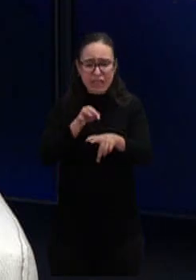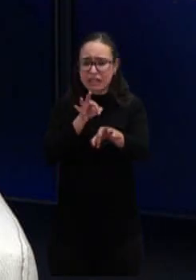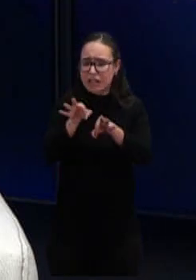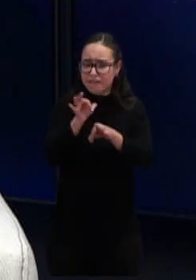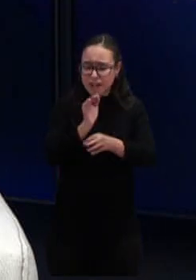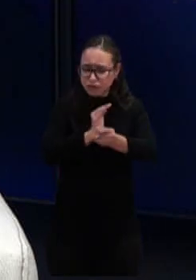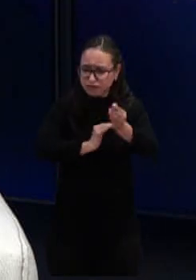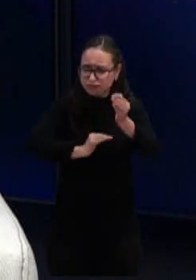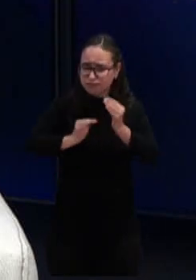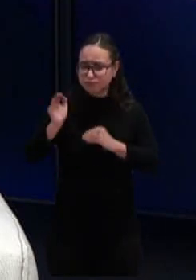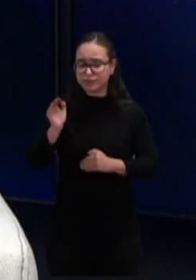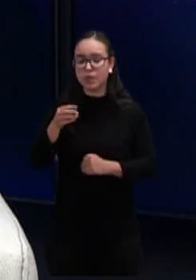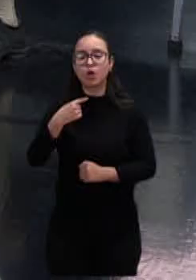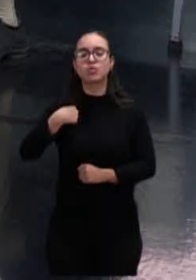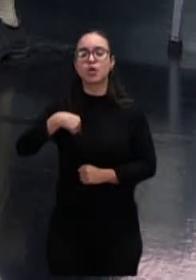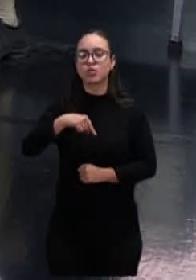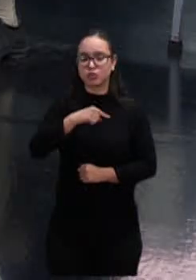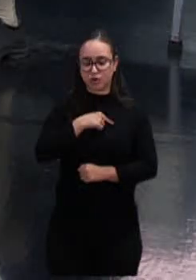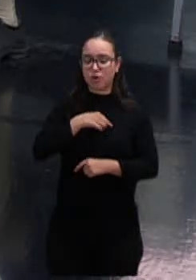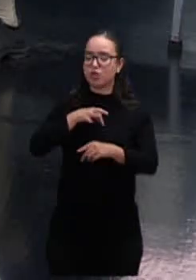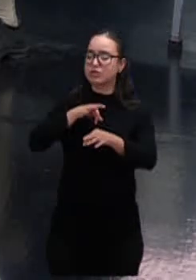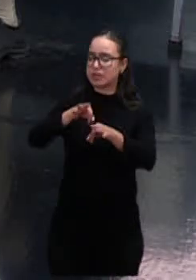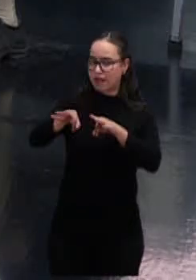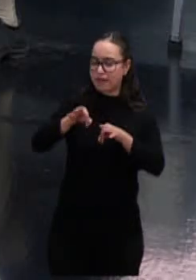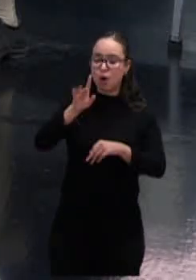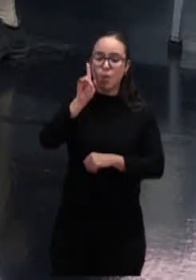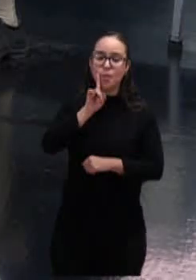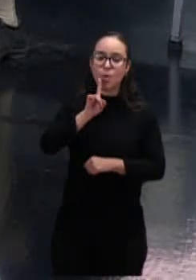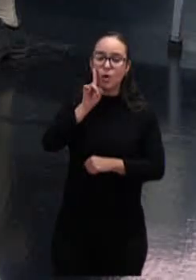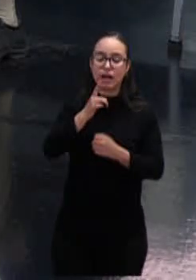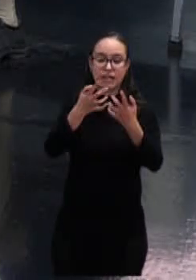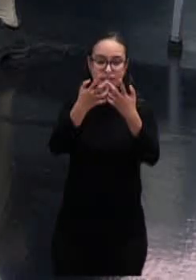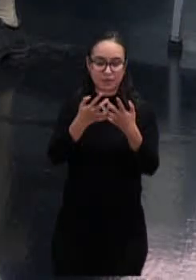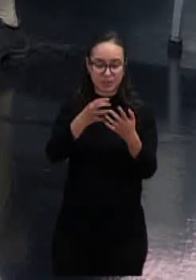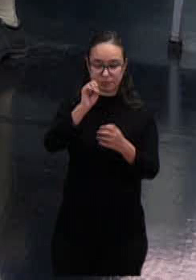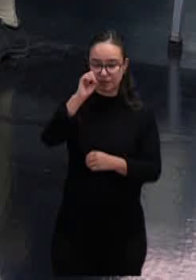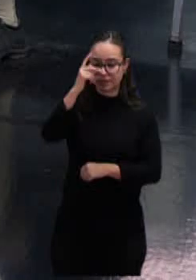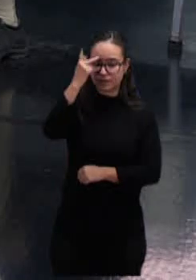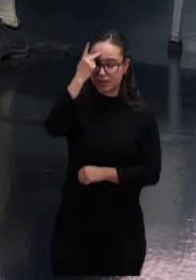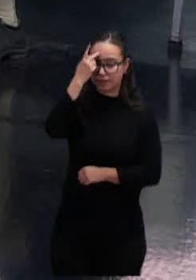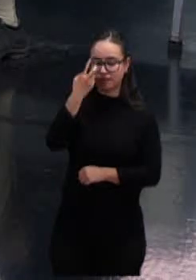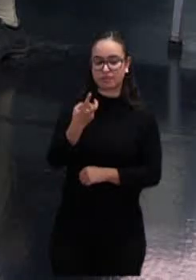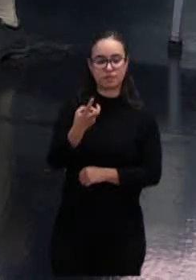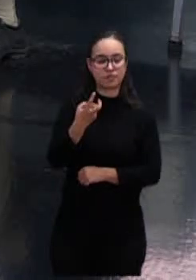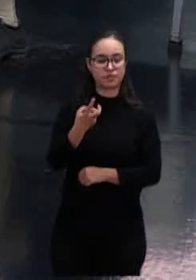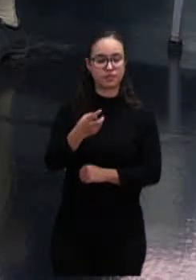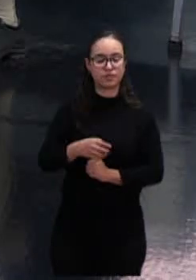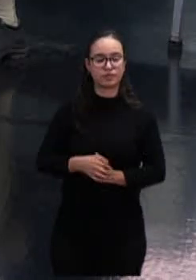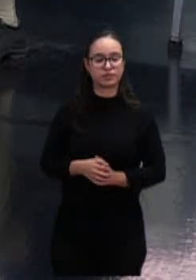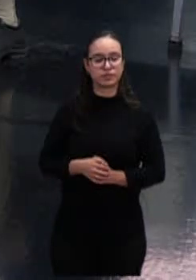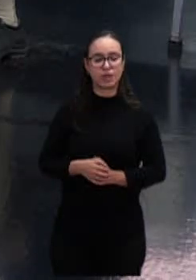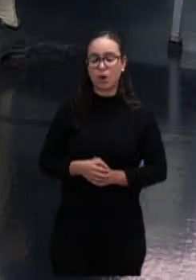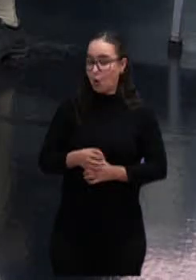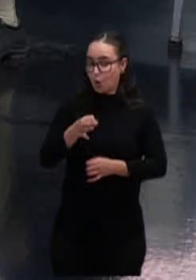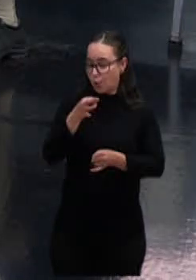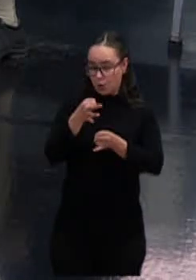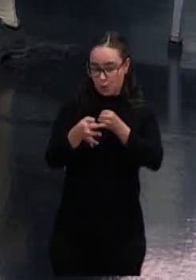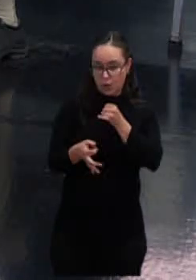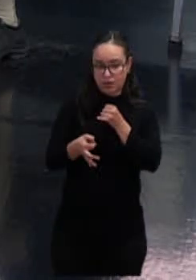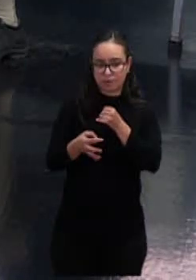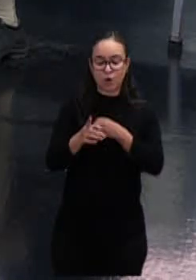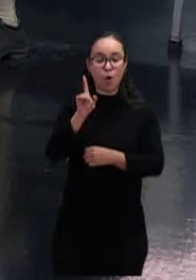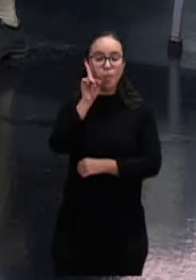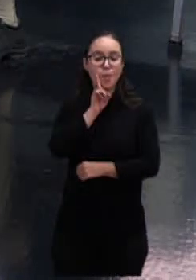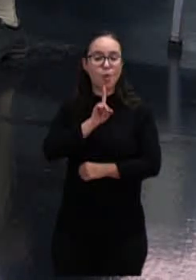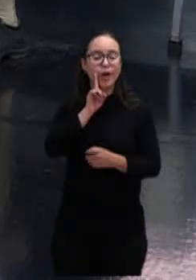en eso estamos trabajando las mujeres empresarias de san luís potosí hay un dato nada más para terminar que las mujeres